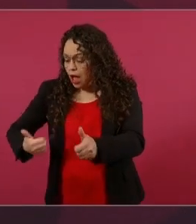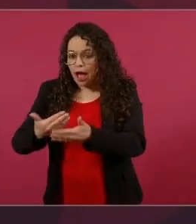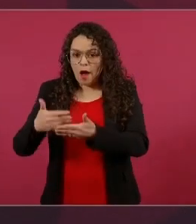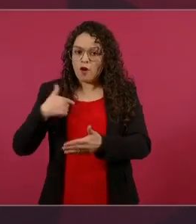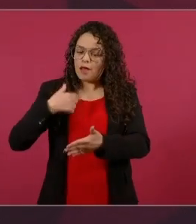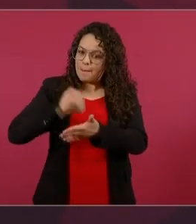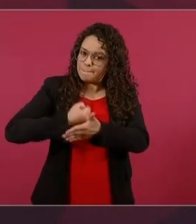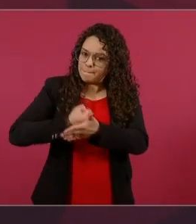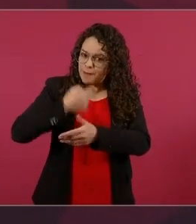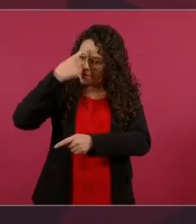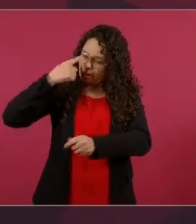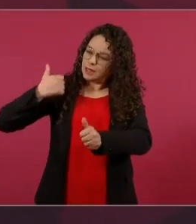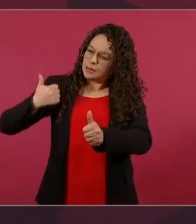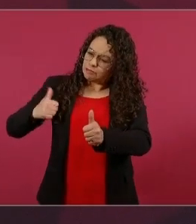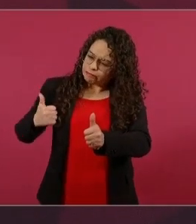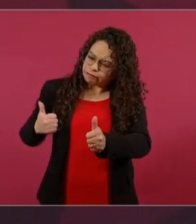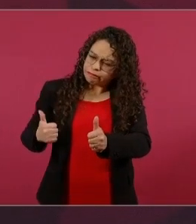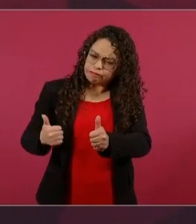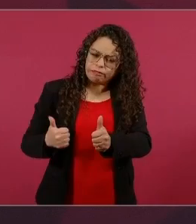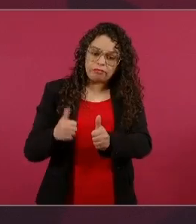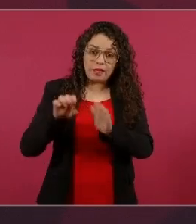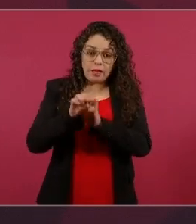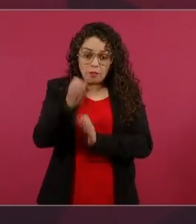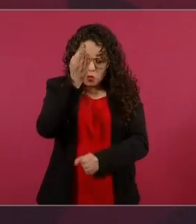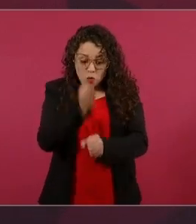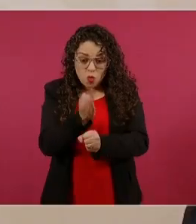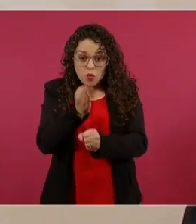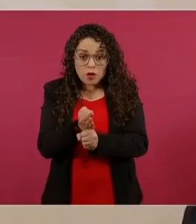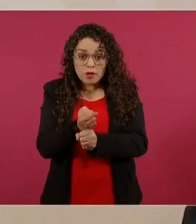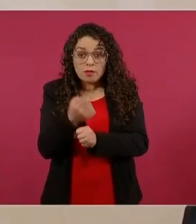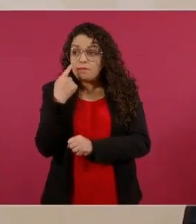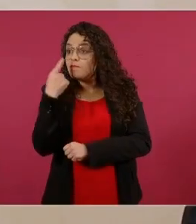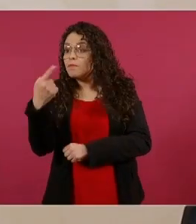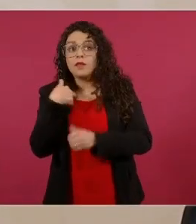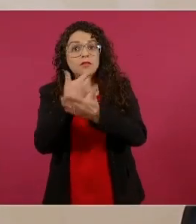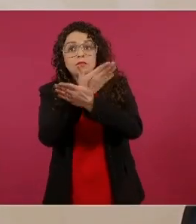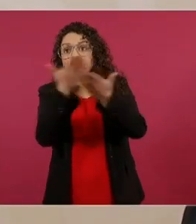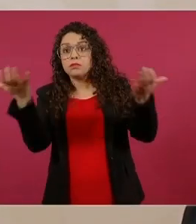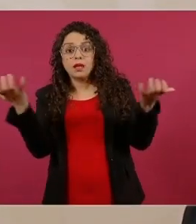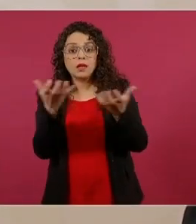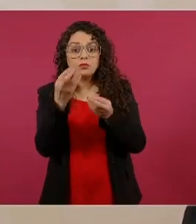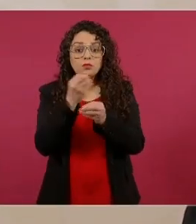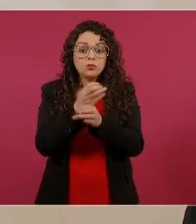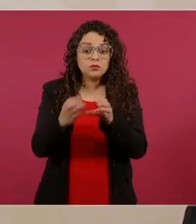y llevarlo a lo que estamos ahora